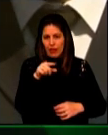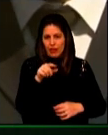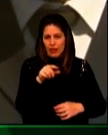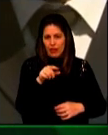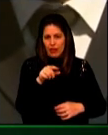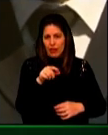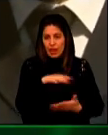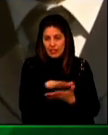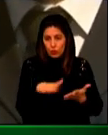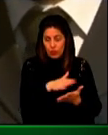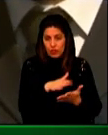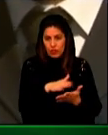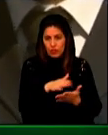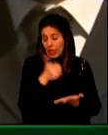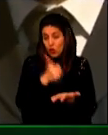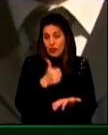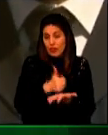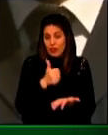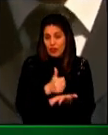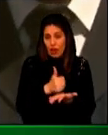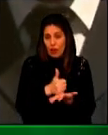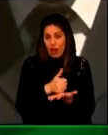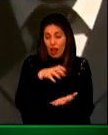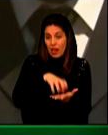la situación, que no existía, que no estaba